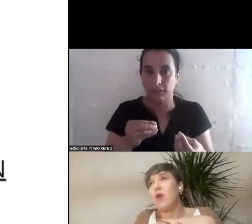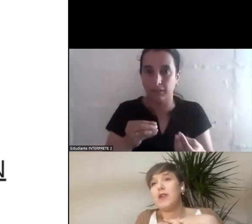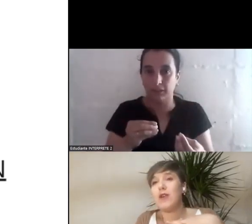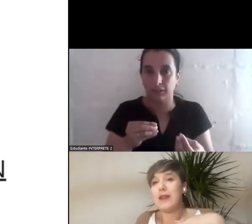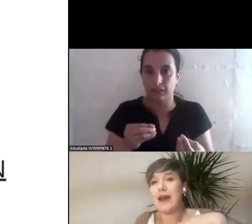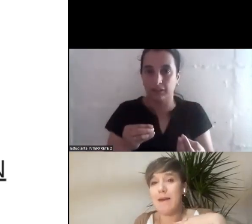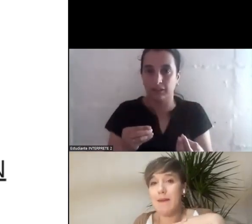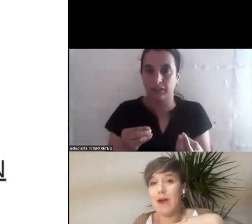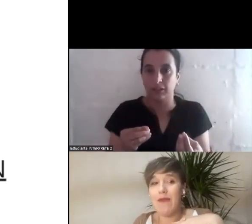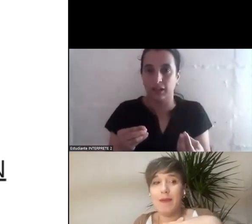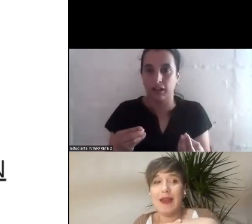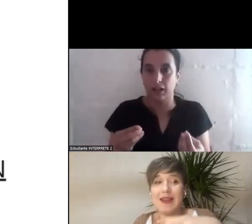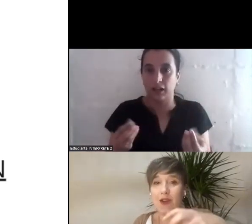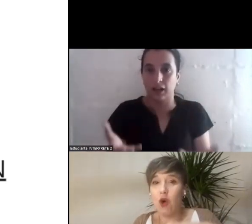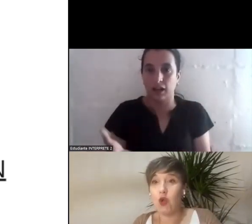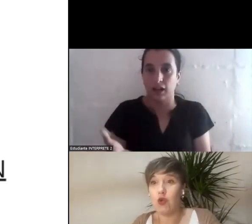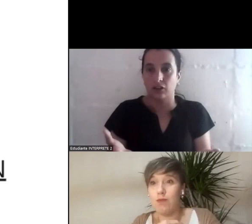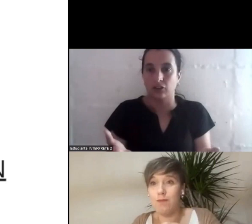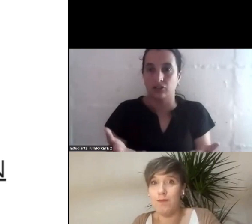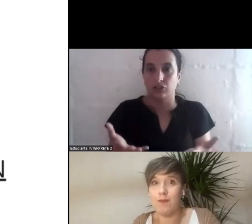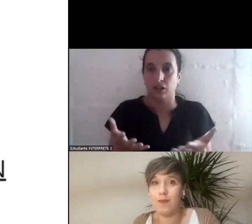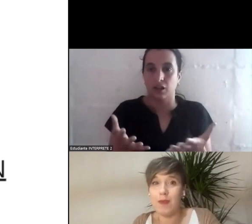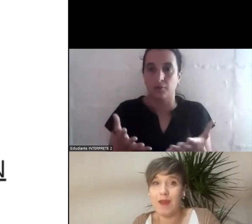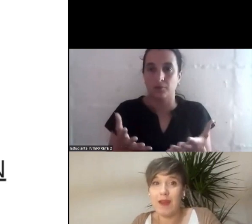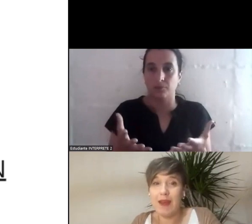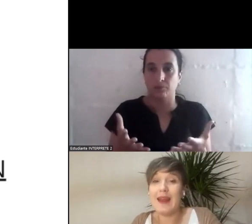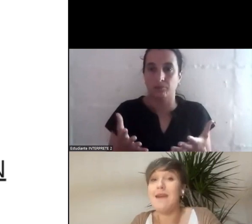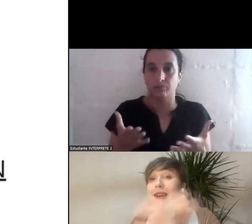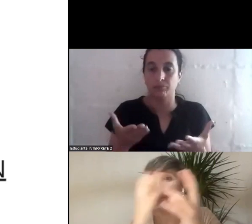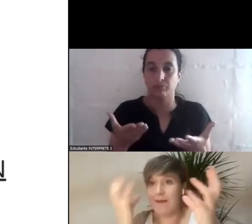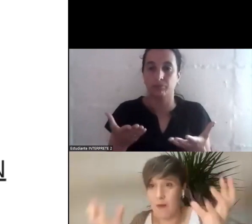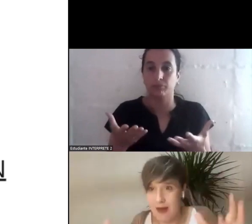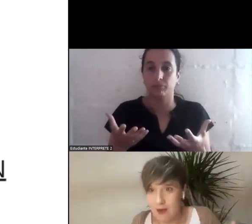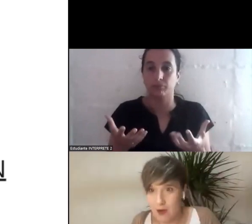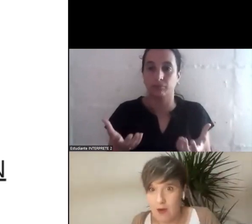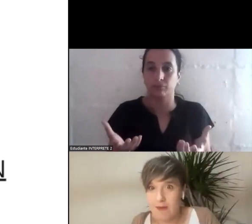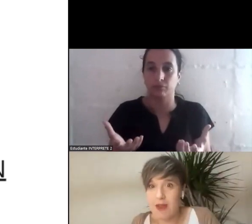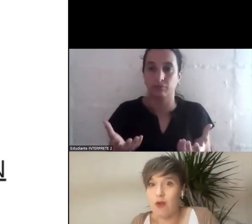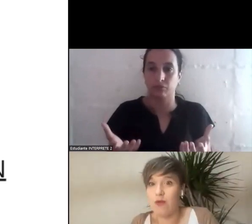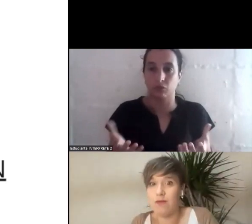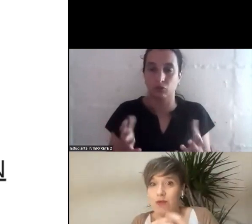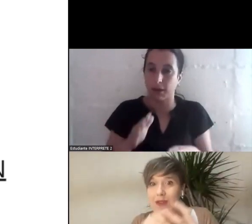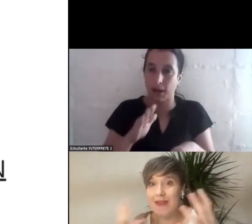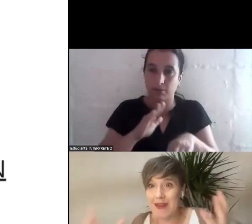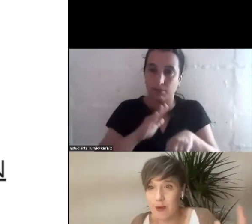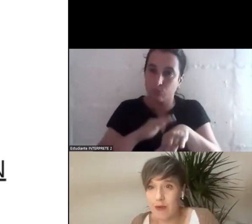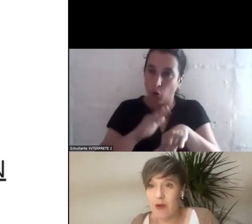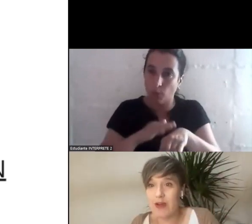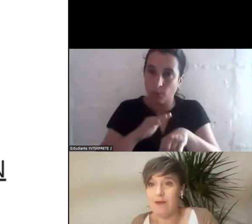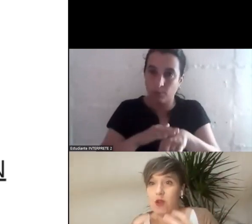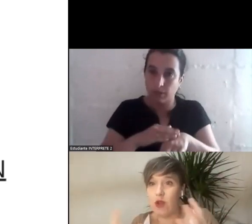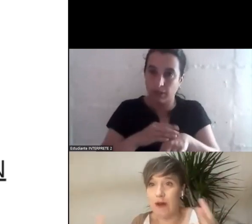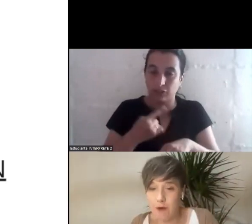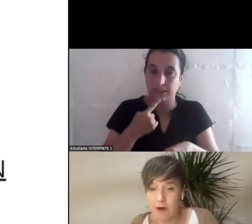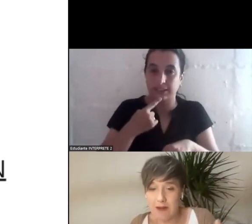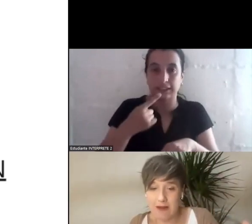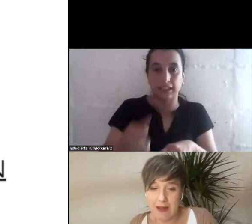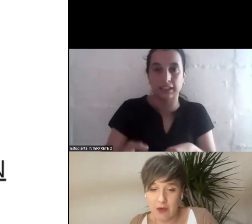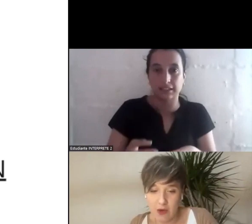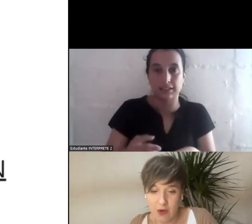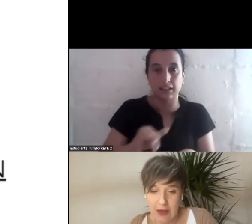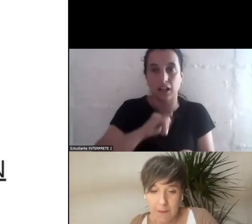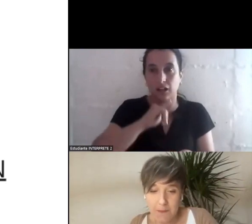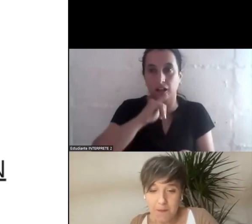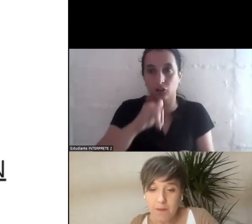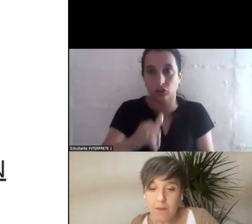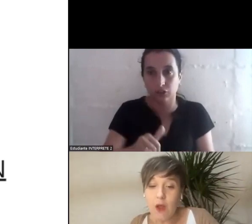propio nivel de comprensión que tenga la mamá o la familia, sino el que albergue ese momento, ¿no? Vivido con tantas emociones, ese momento tan fuerte de